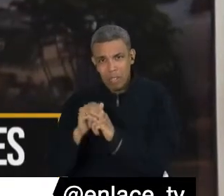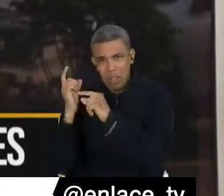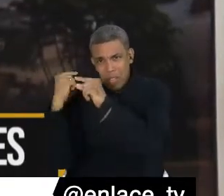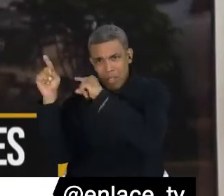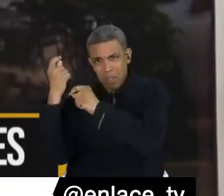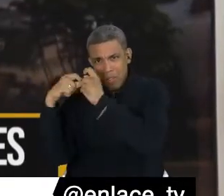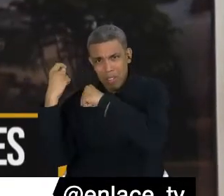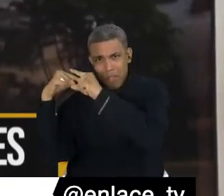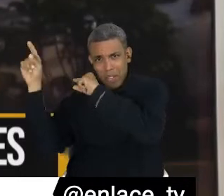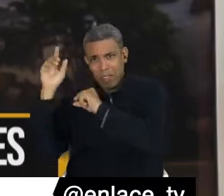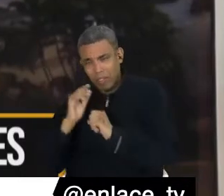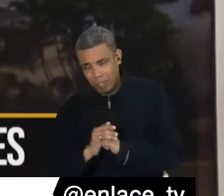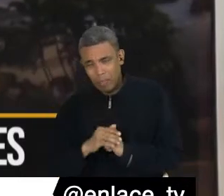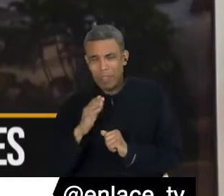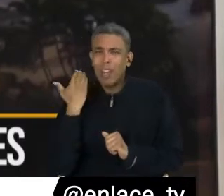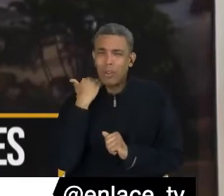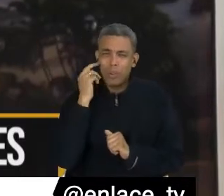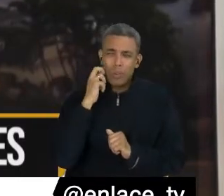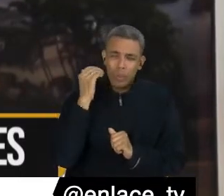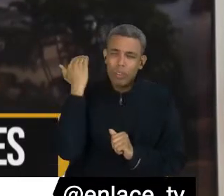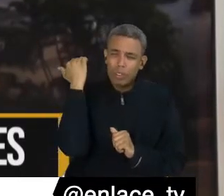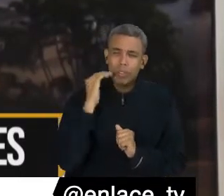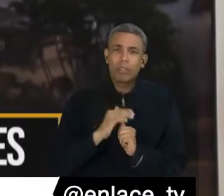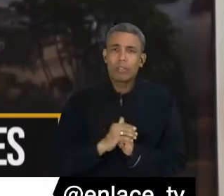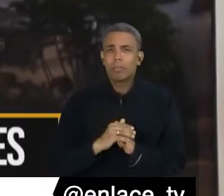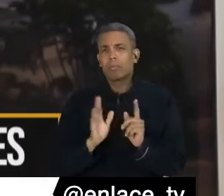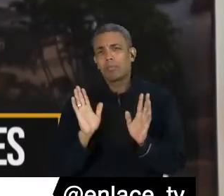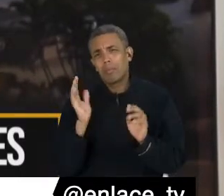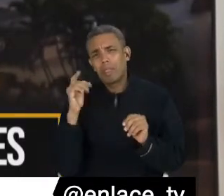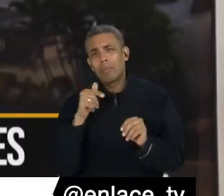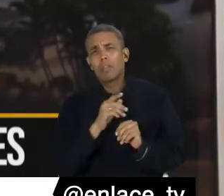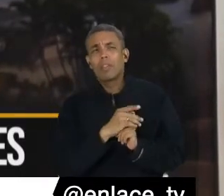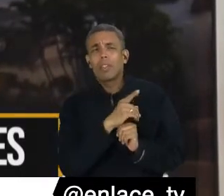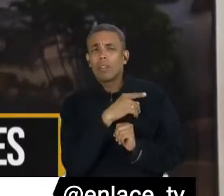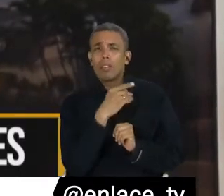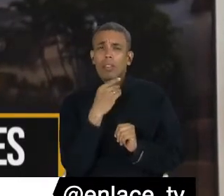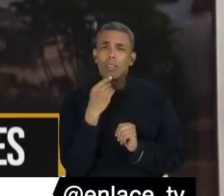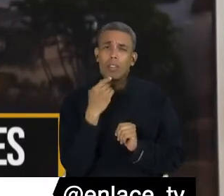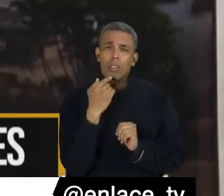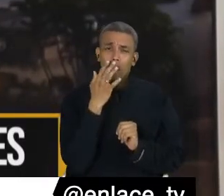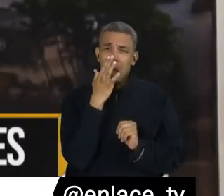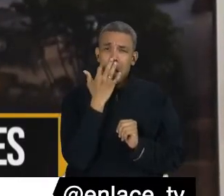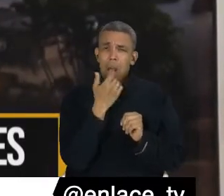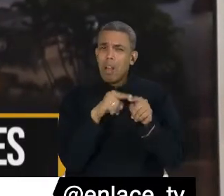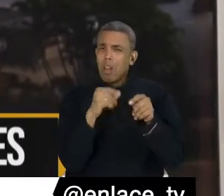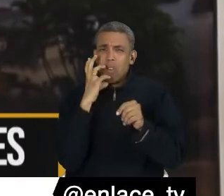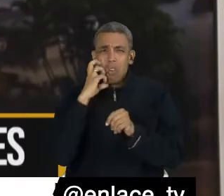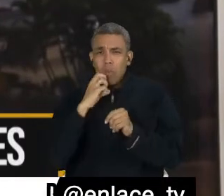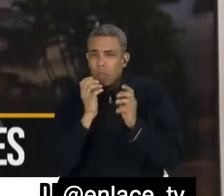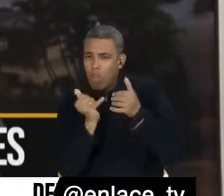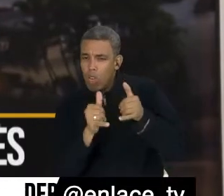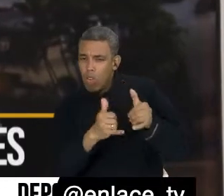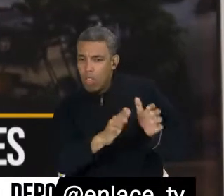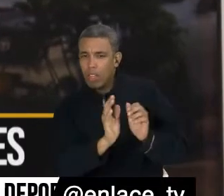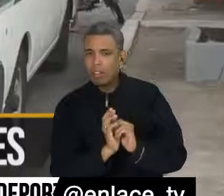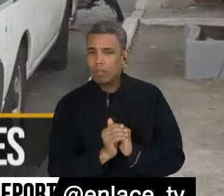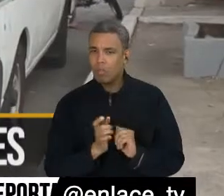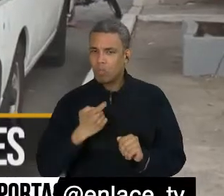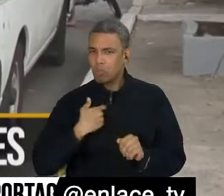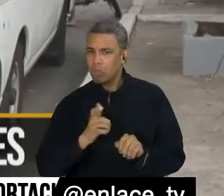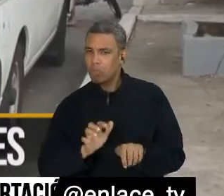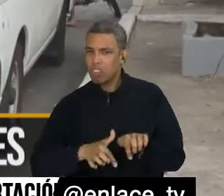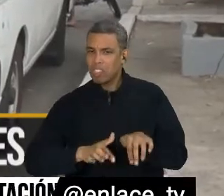de vestidos de la Secretaría de Salud. Entonces nos están cogiendo el barrio. Ya el mayor de la policía tiene conocimiento del tema.